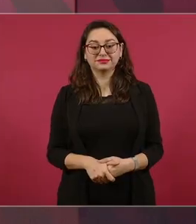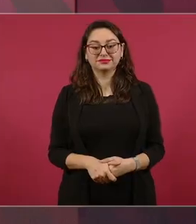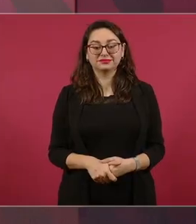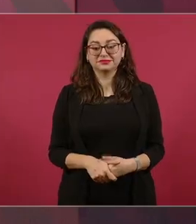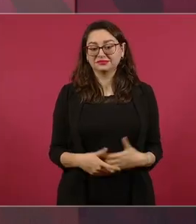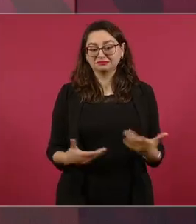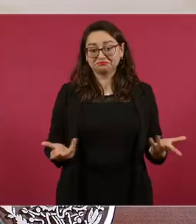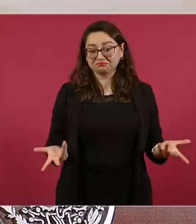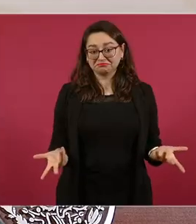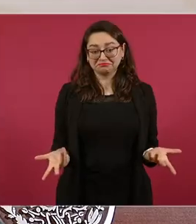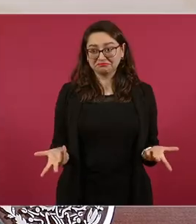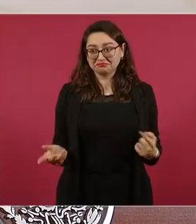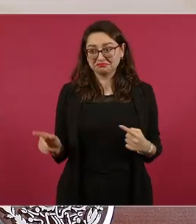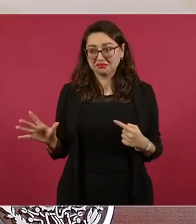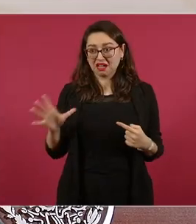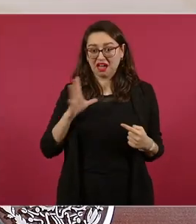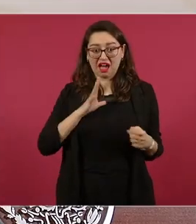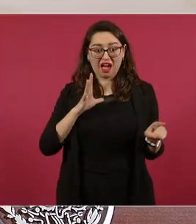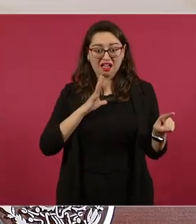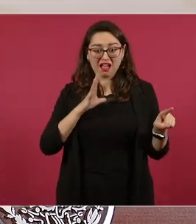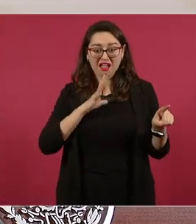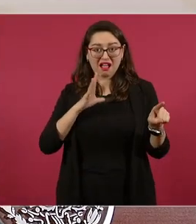Hay de todo.